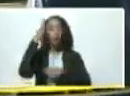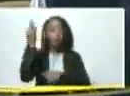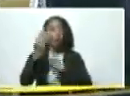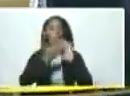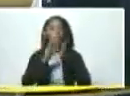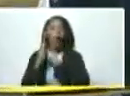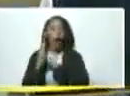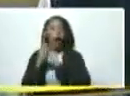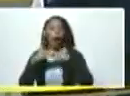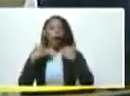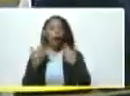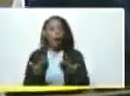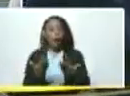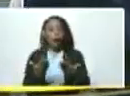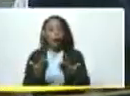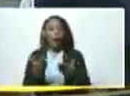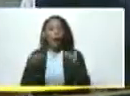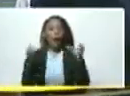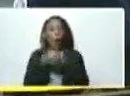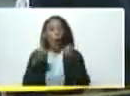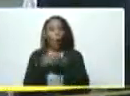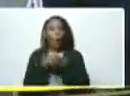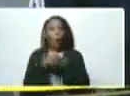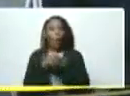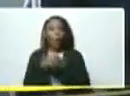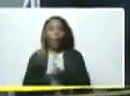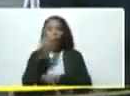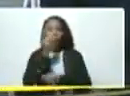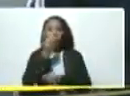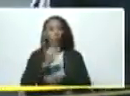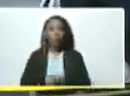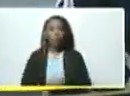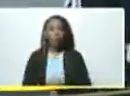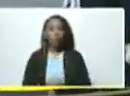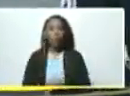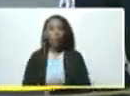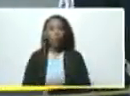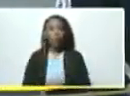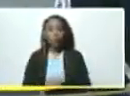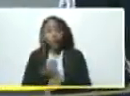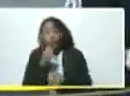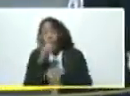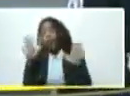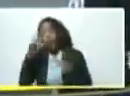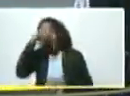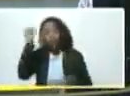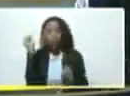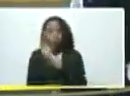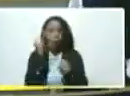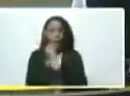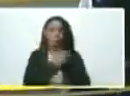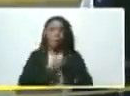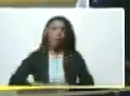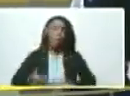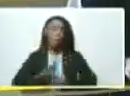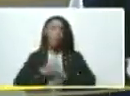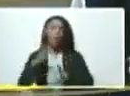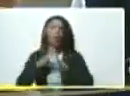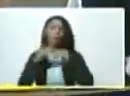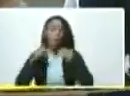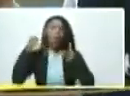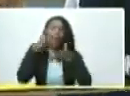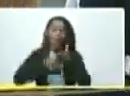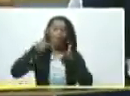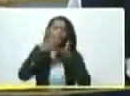Comunal del Comité de Alimentación. Y bueno, trabajar, presidente, porque todos vamos luchando